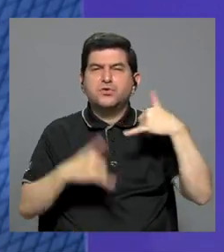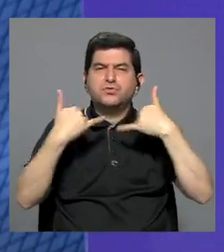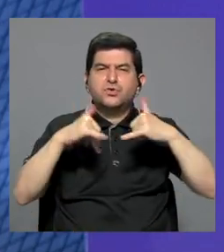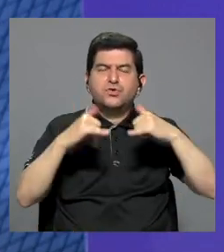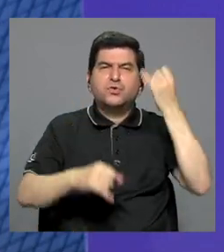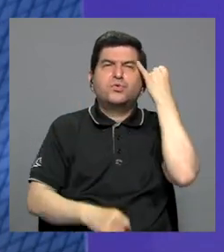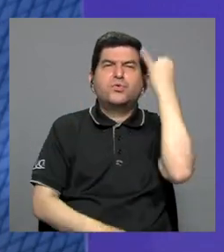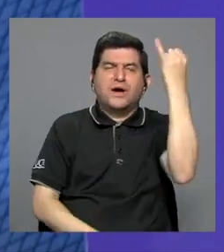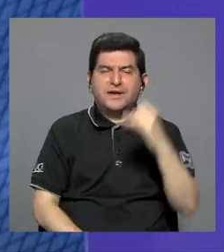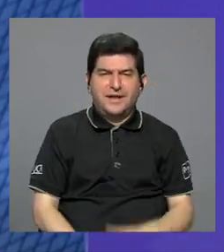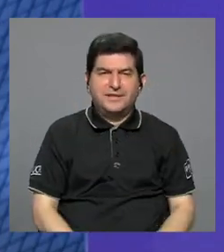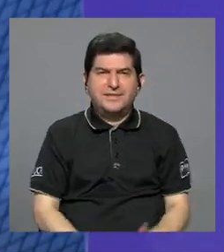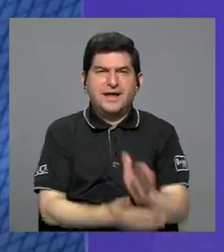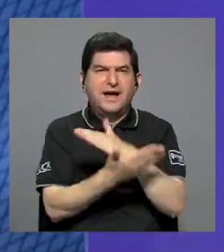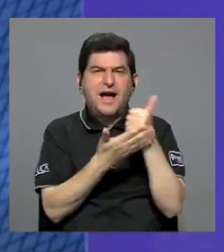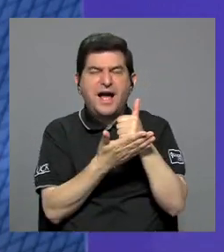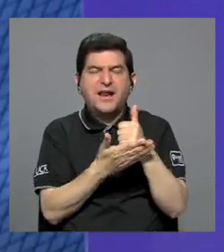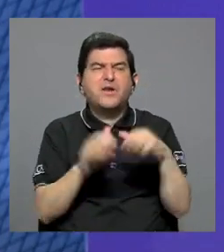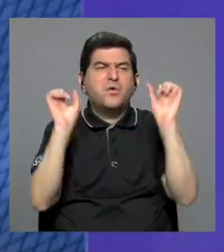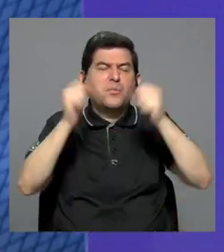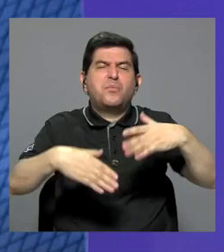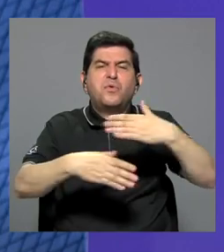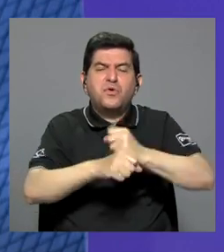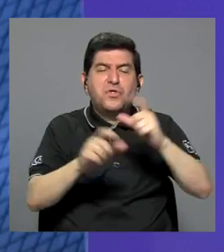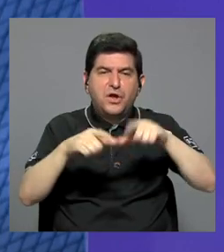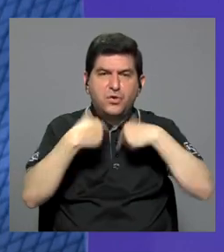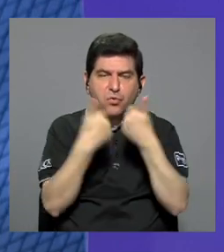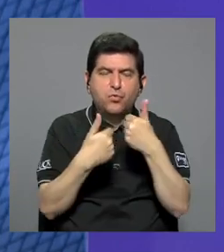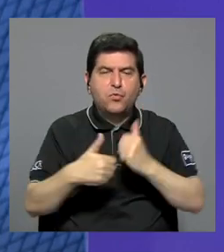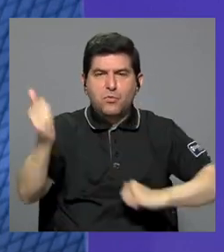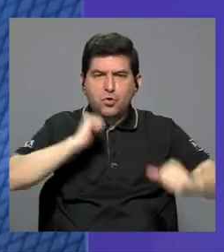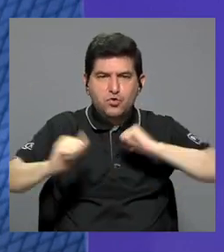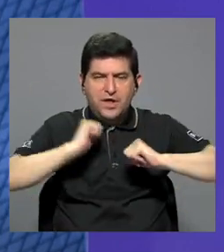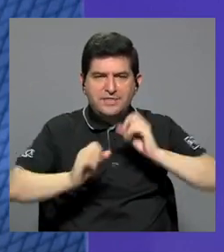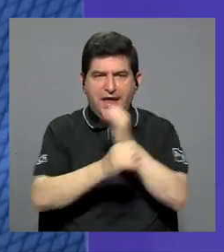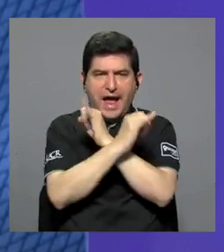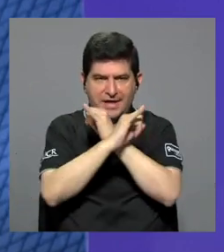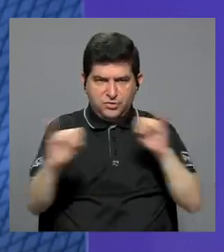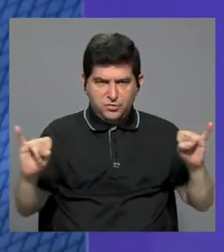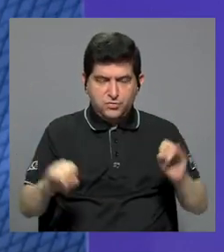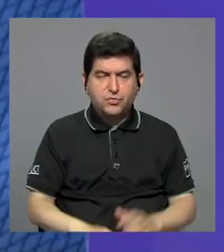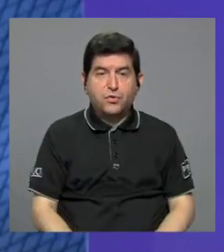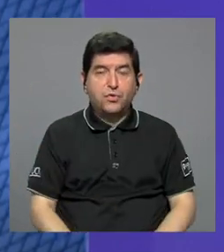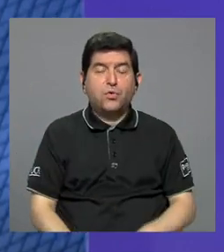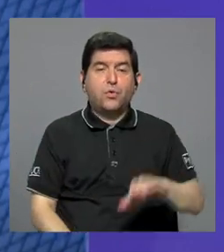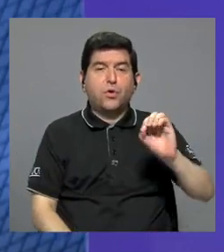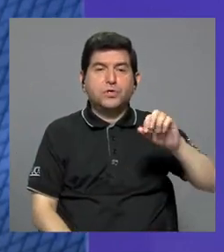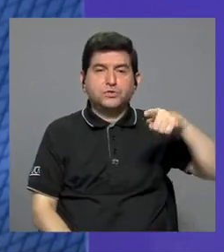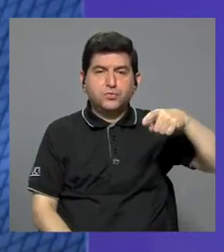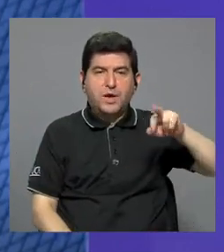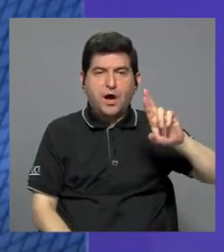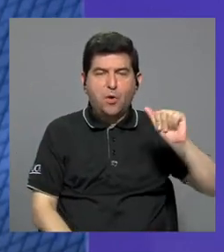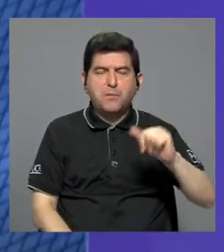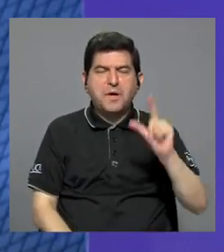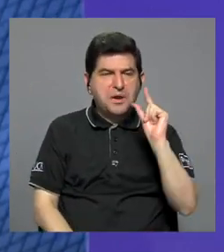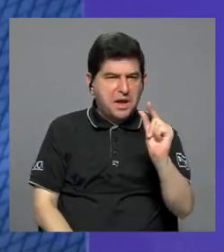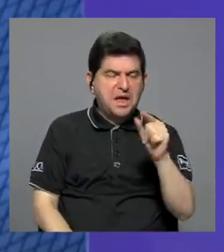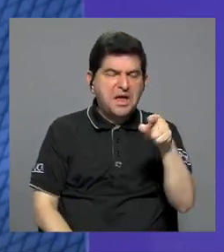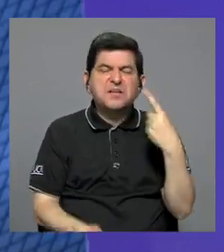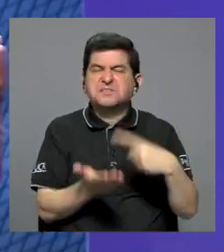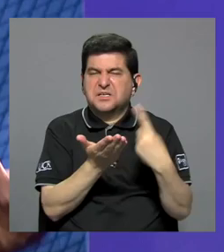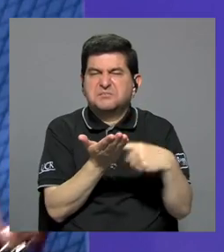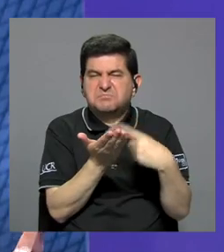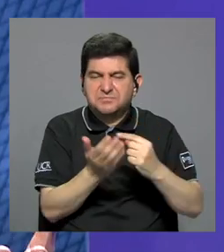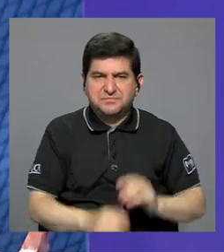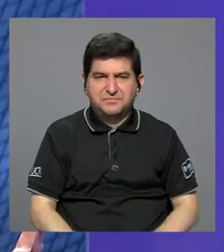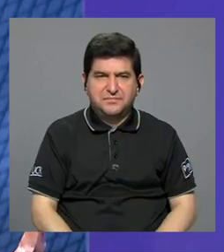la idea de hacer algo que fuera posible hacer por un grupo de teatro independiente, ¿verdad? Porque es una ópera pequeña y qué sé yo. Esa era más la discusión en ese